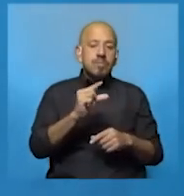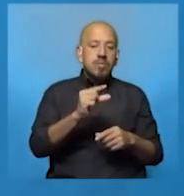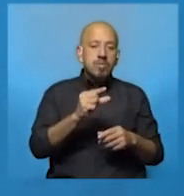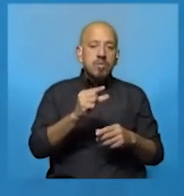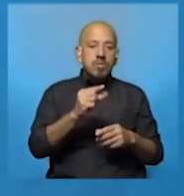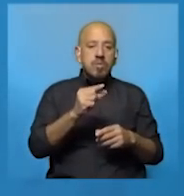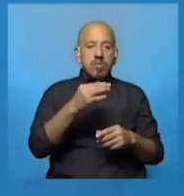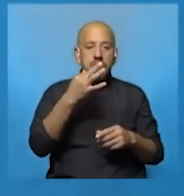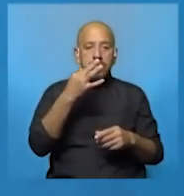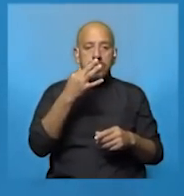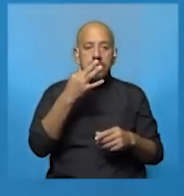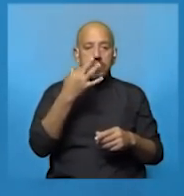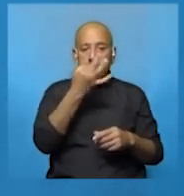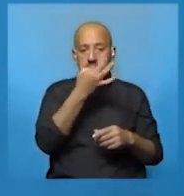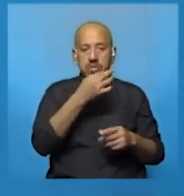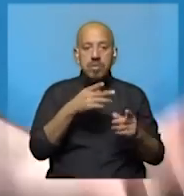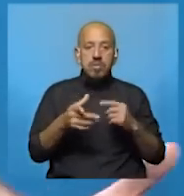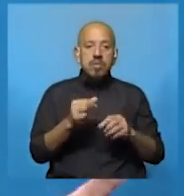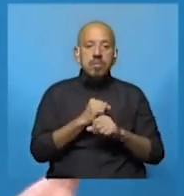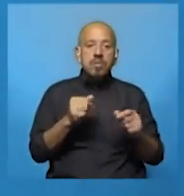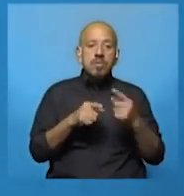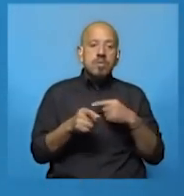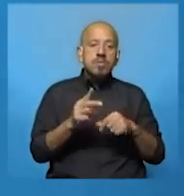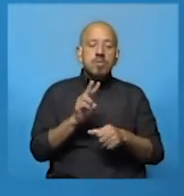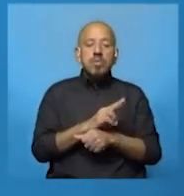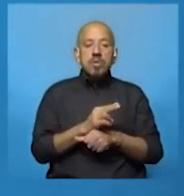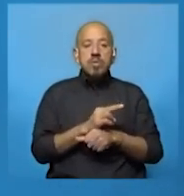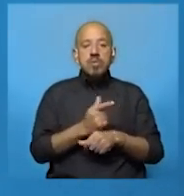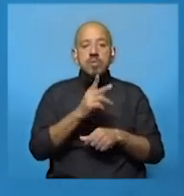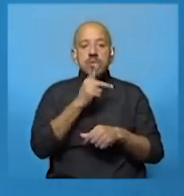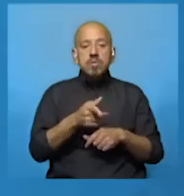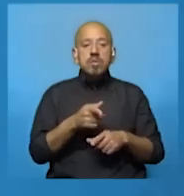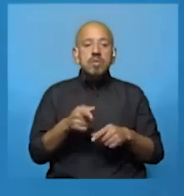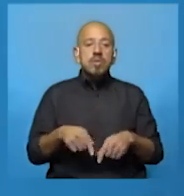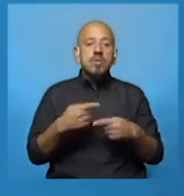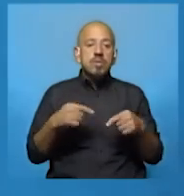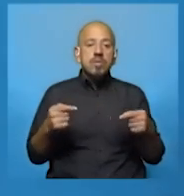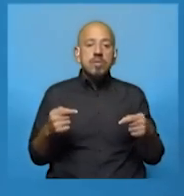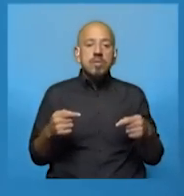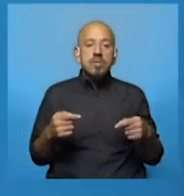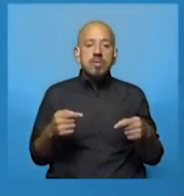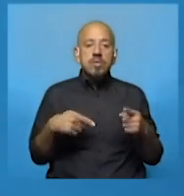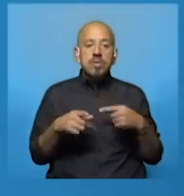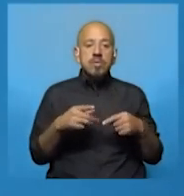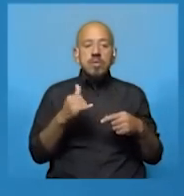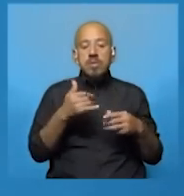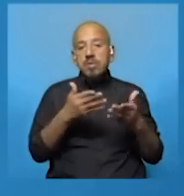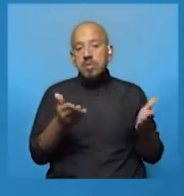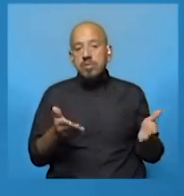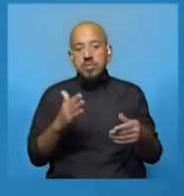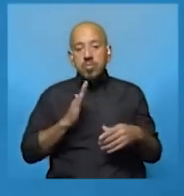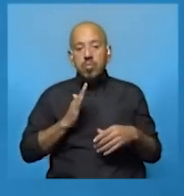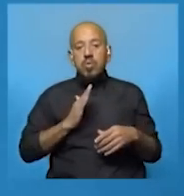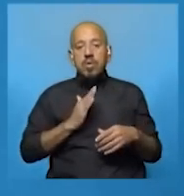les permiten tener unos mangos no para sobrevivir al mismo tiempo entonces se presentan ese tipo de cosas Bueno eso Tiene cara de mujer y